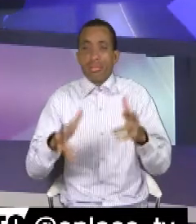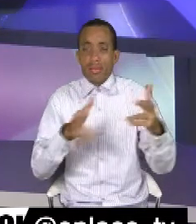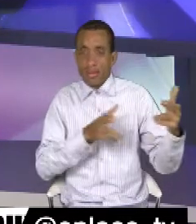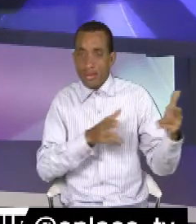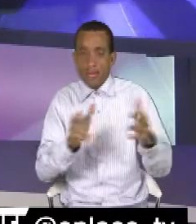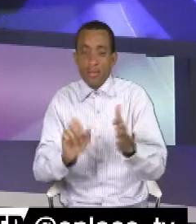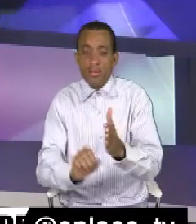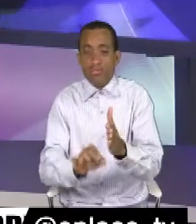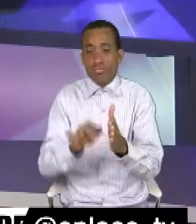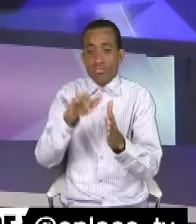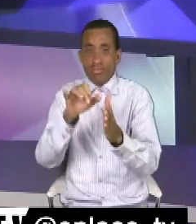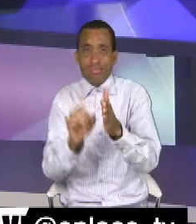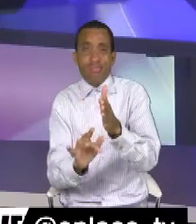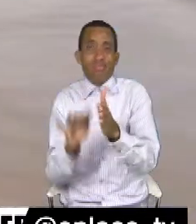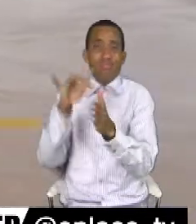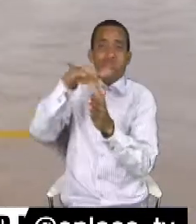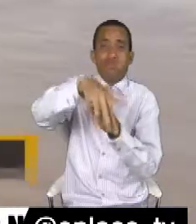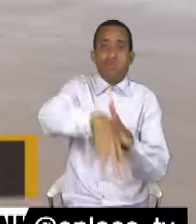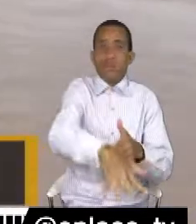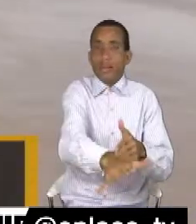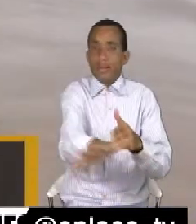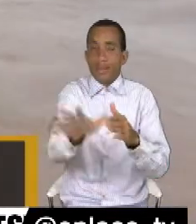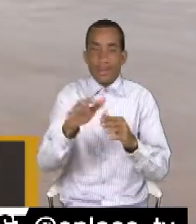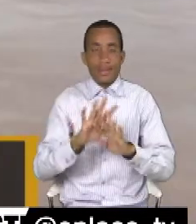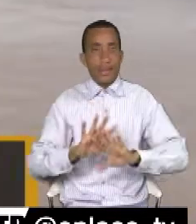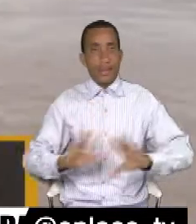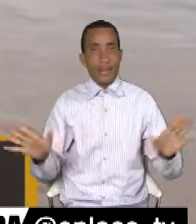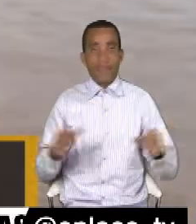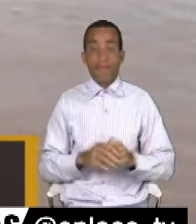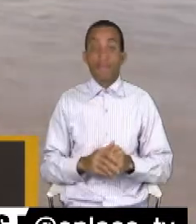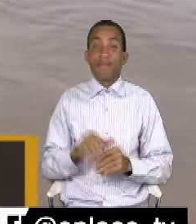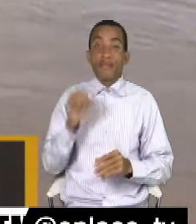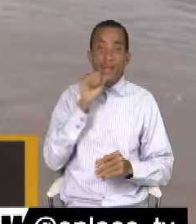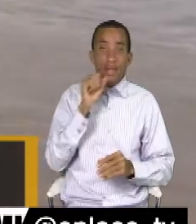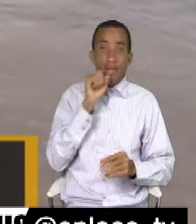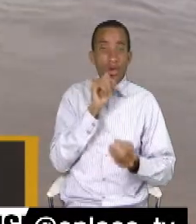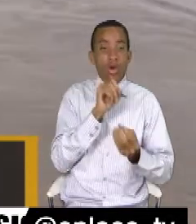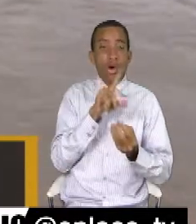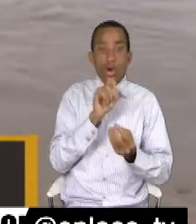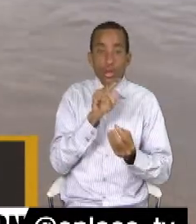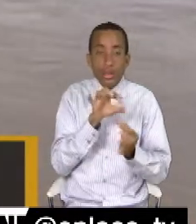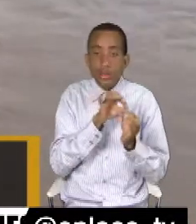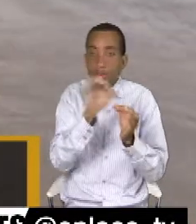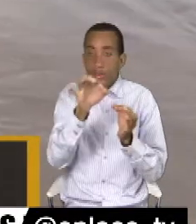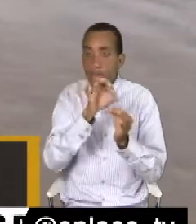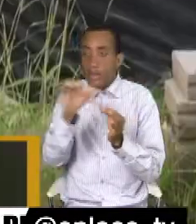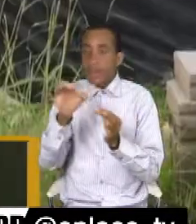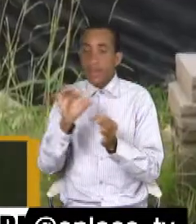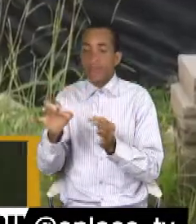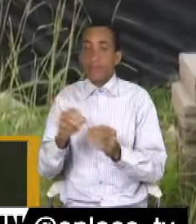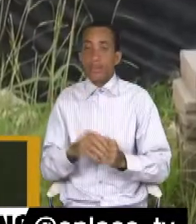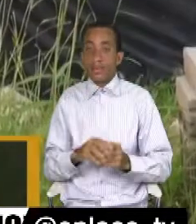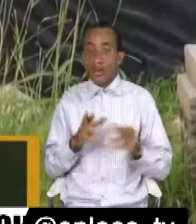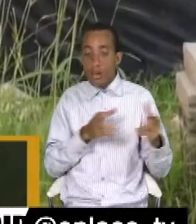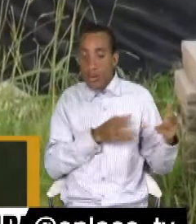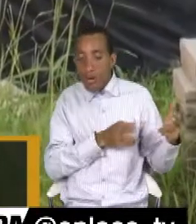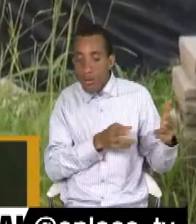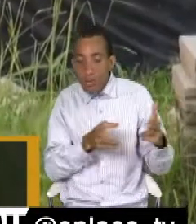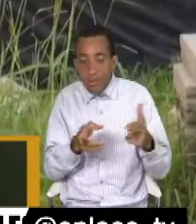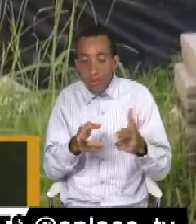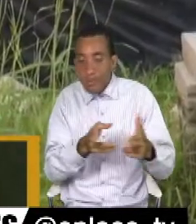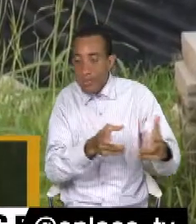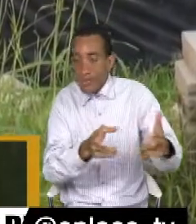río Magdalena. Barranca Bermeja encabeza la lista de 11 localidades en la cuenca media del río Magdalena que han tenido que